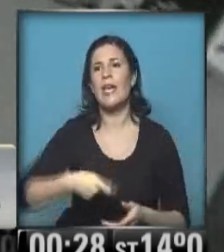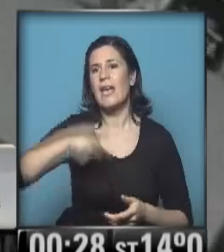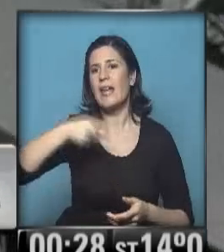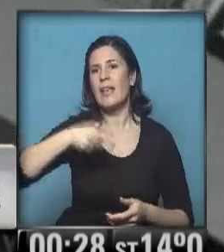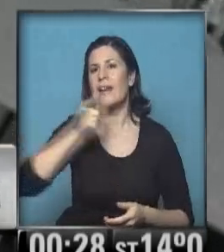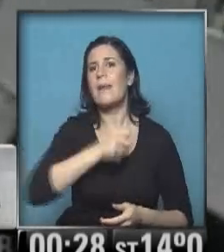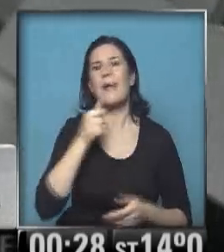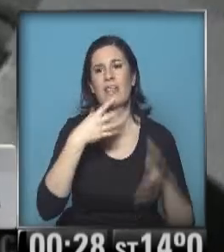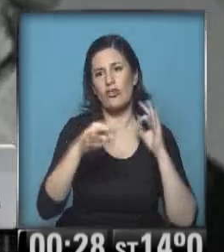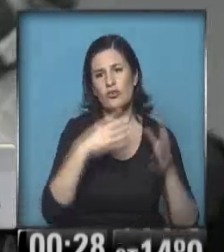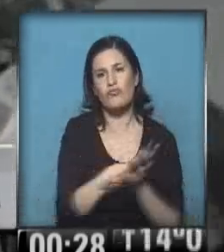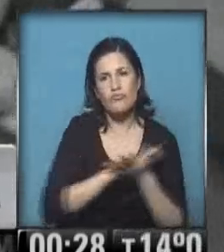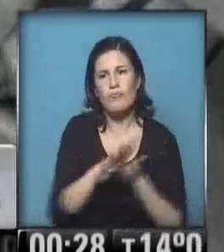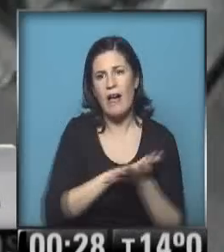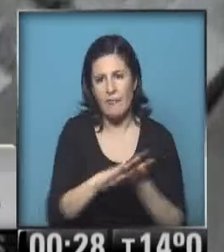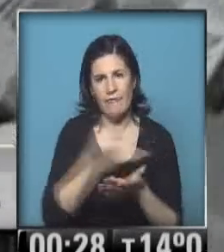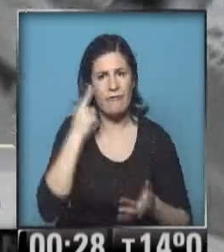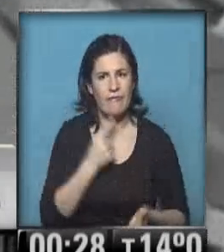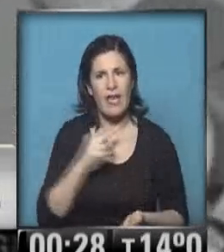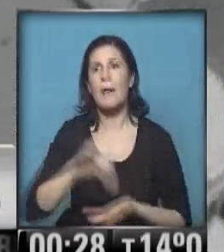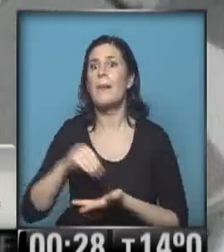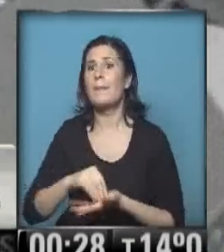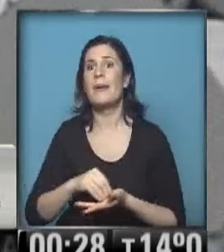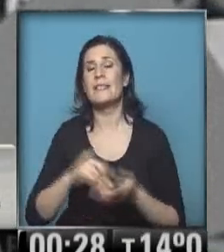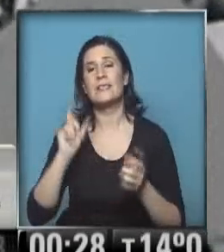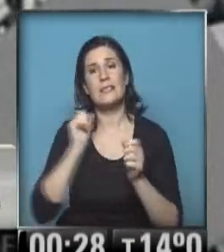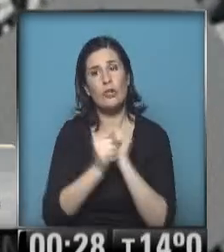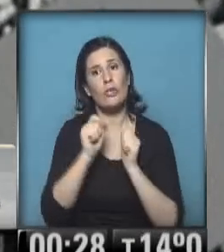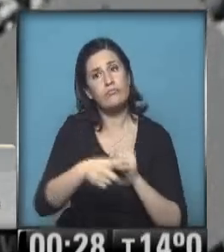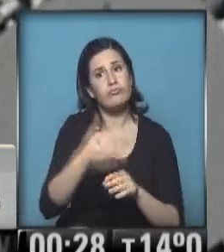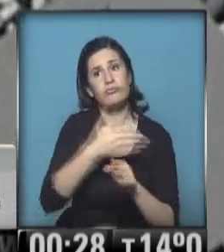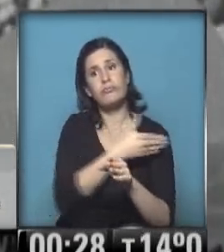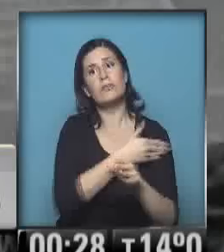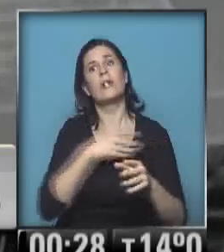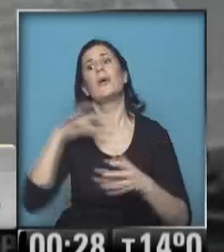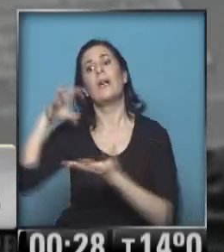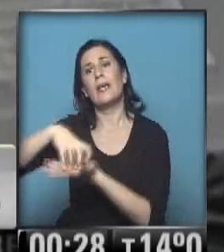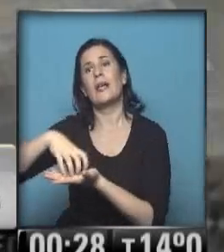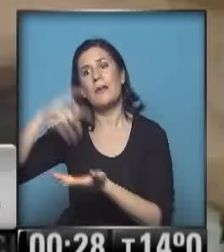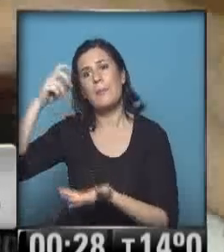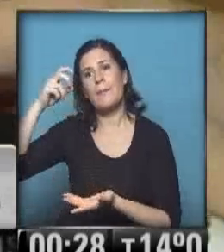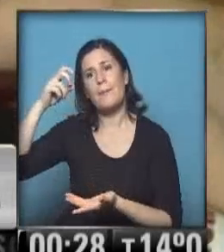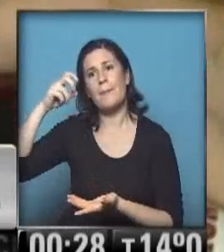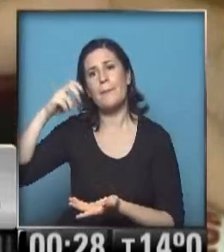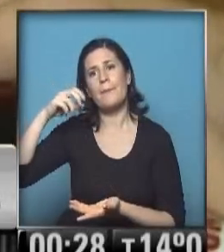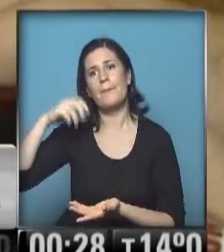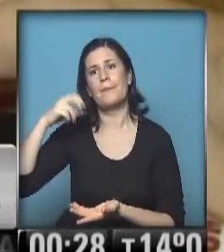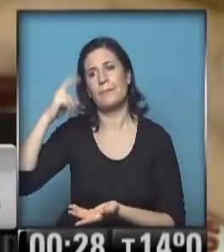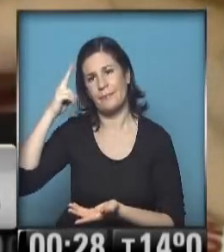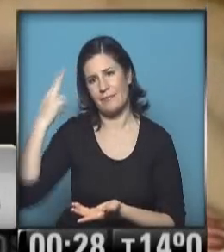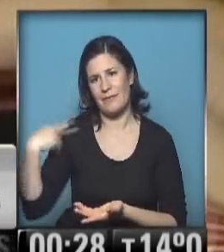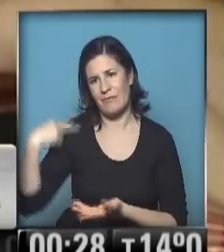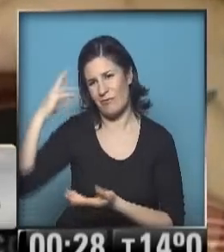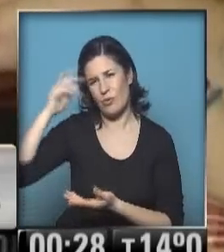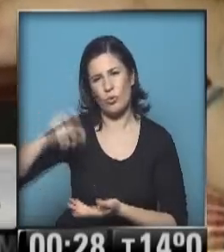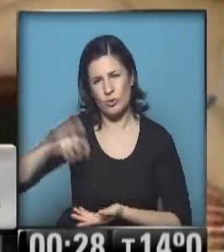los antecedentes a la Comisión de Disciplina del Consejo de la Magistratura. También consideró nulos los sobreseimientos